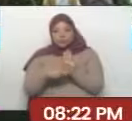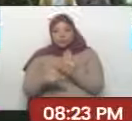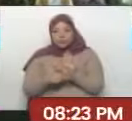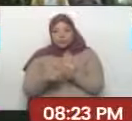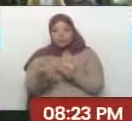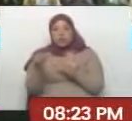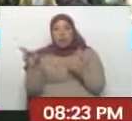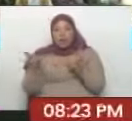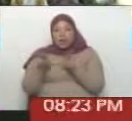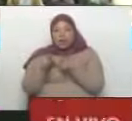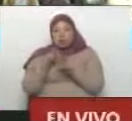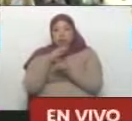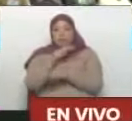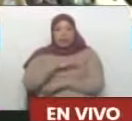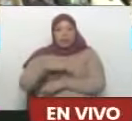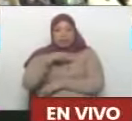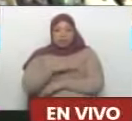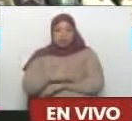resumen